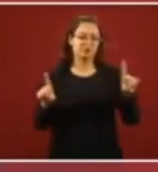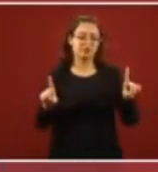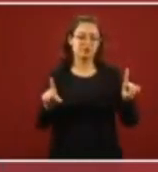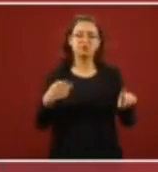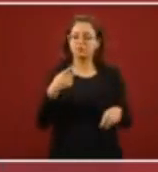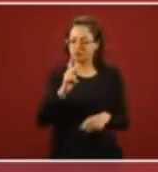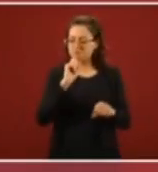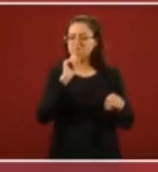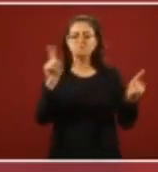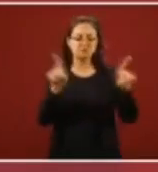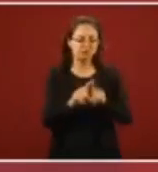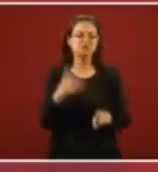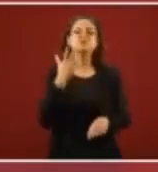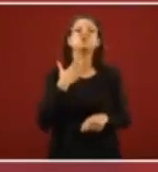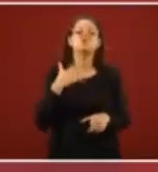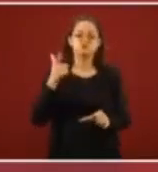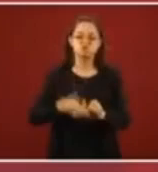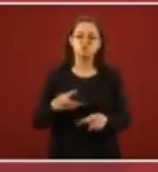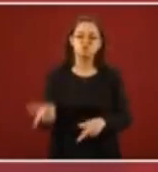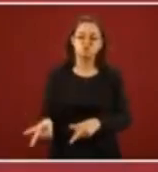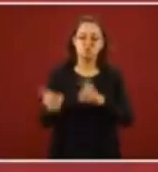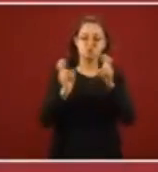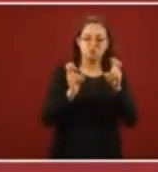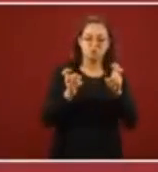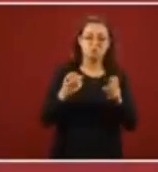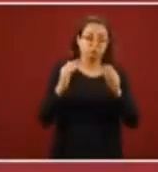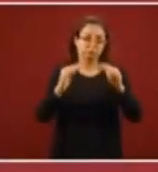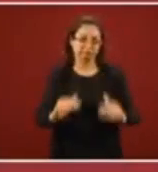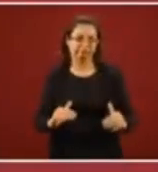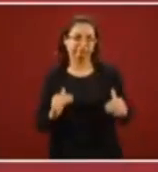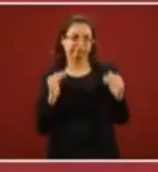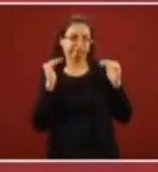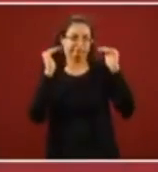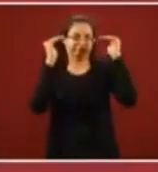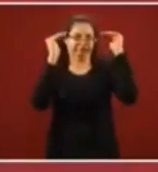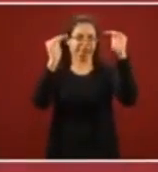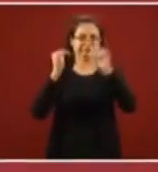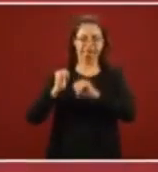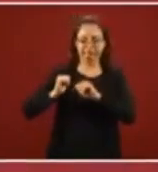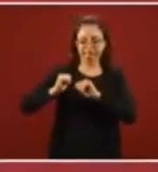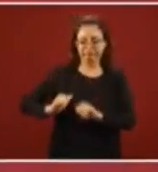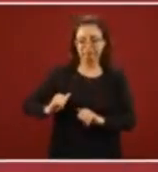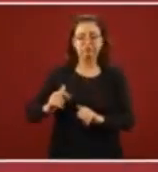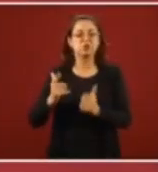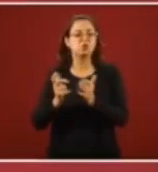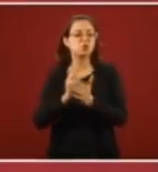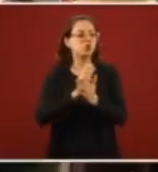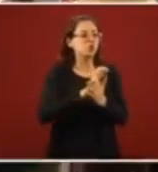También huachicol, pero en contratos,